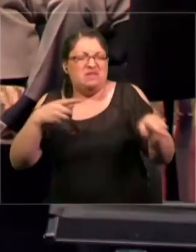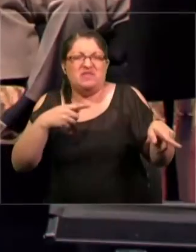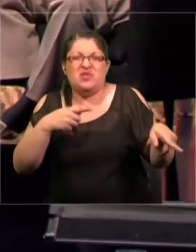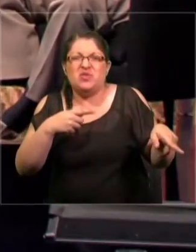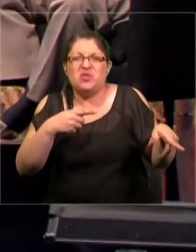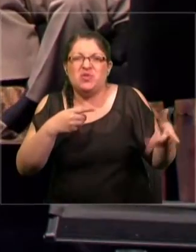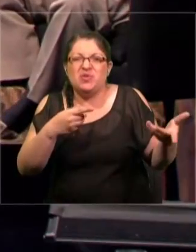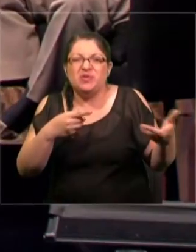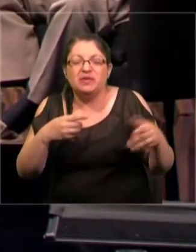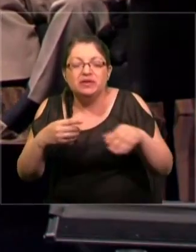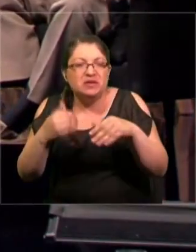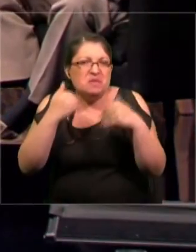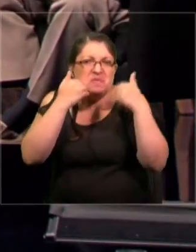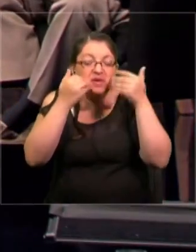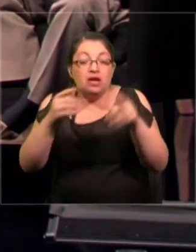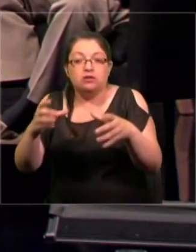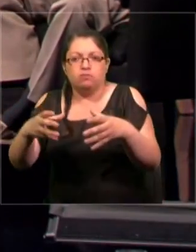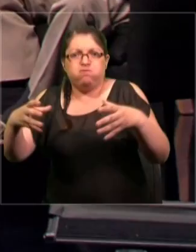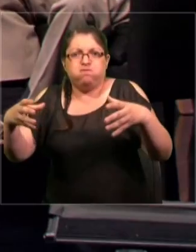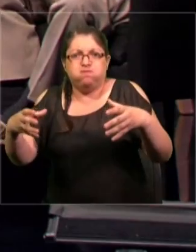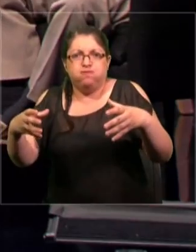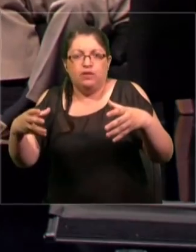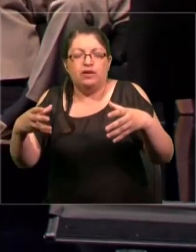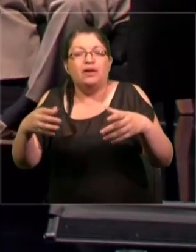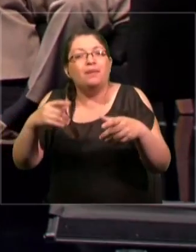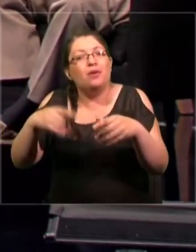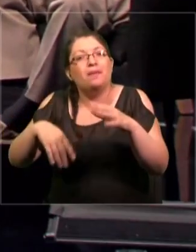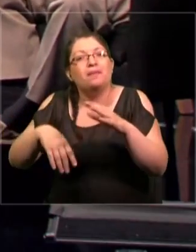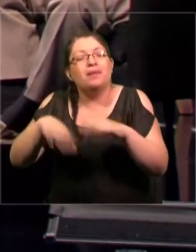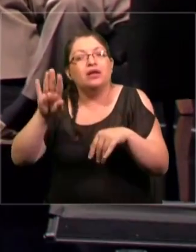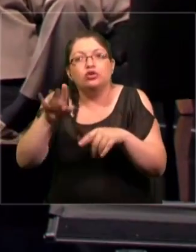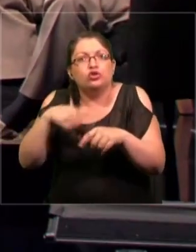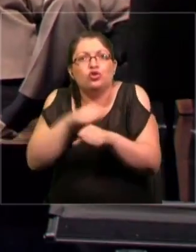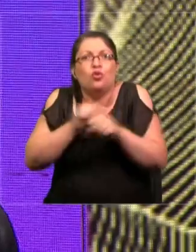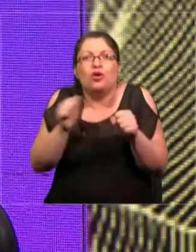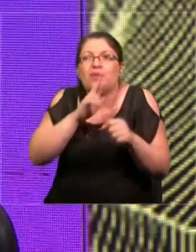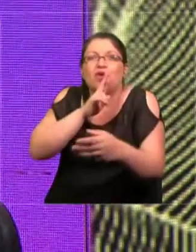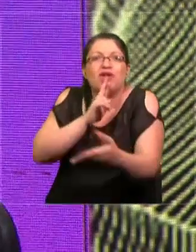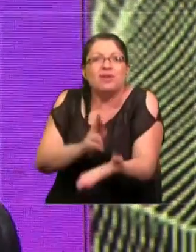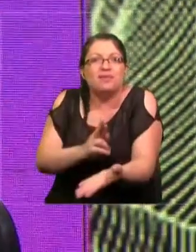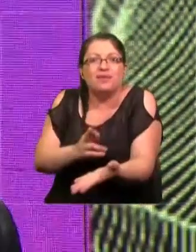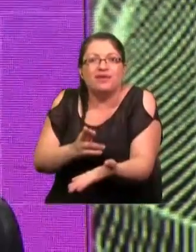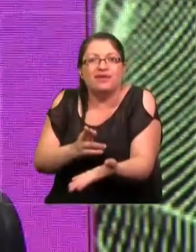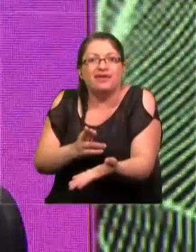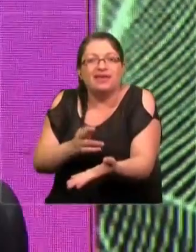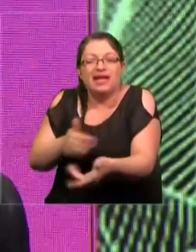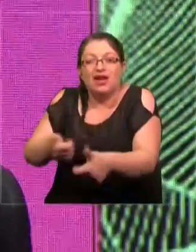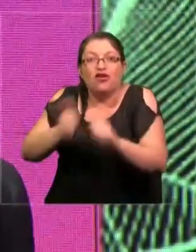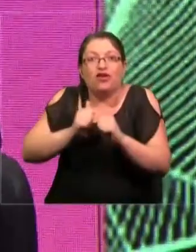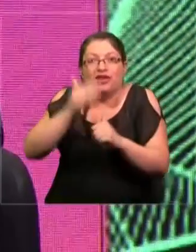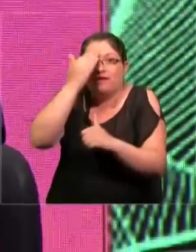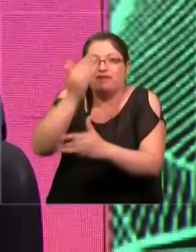y sobrepasan nuestras propias capacidades de desafío y respuesta a los desafíos que tenemos que enfrentar.